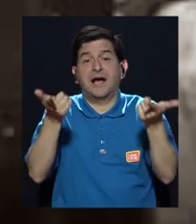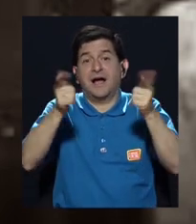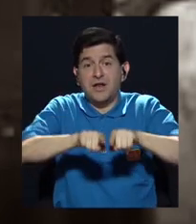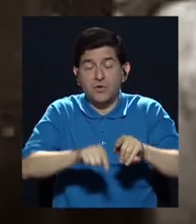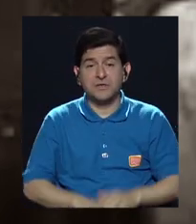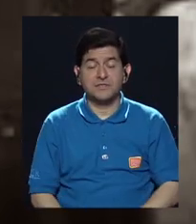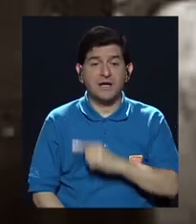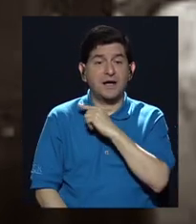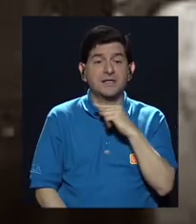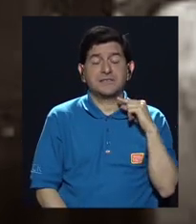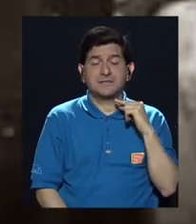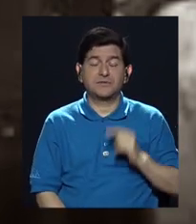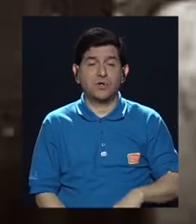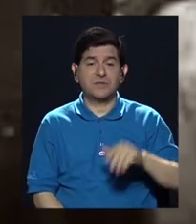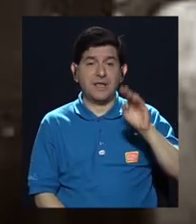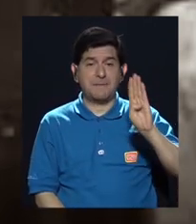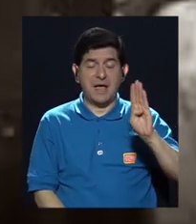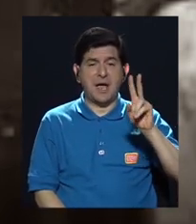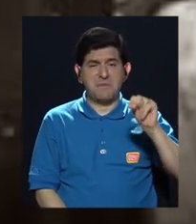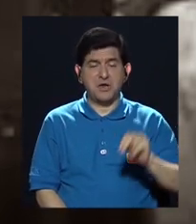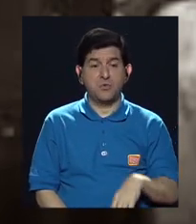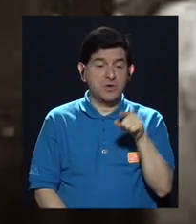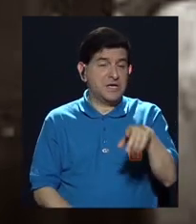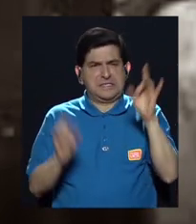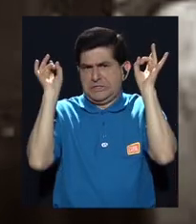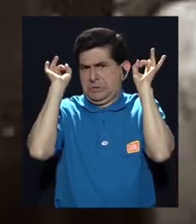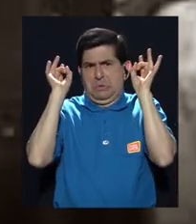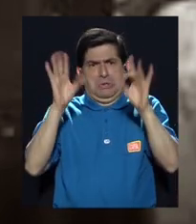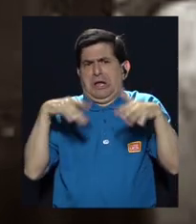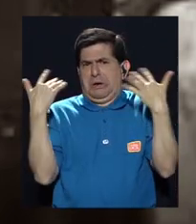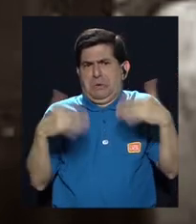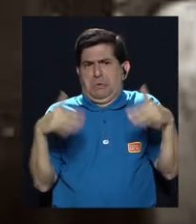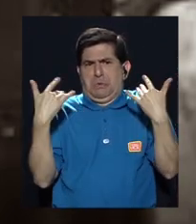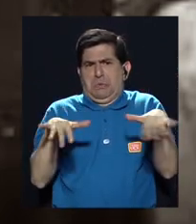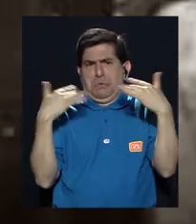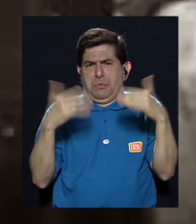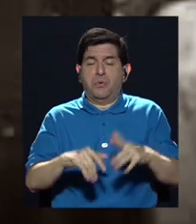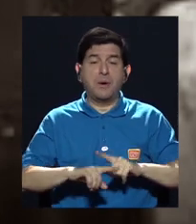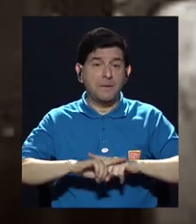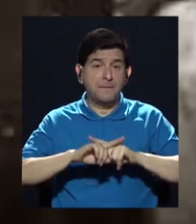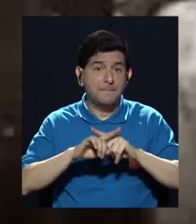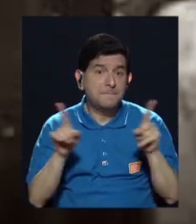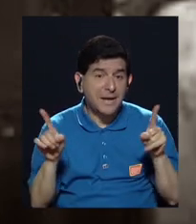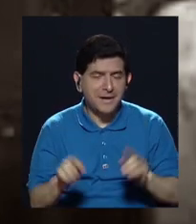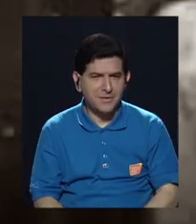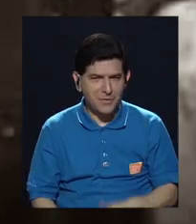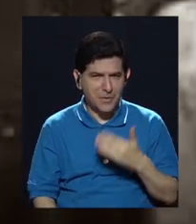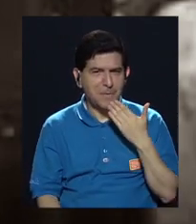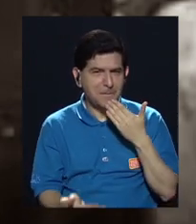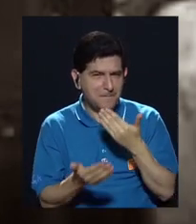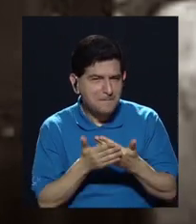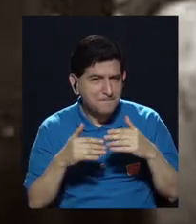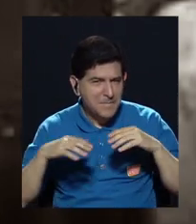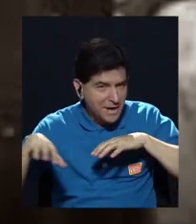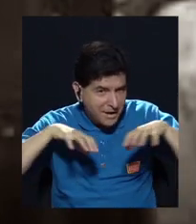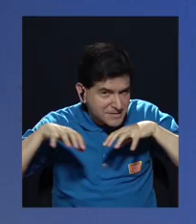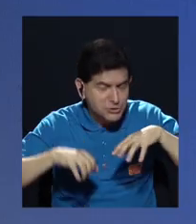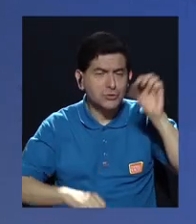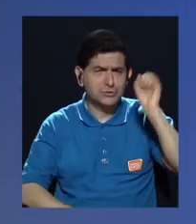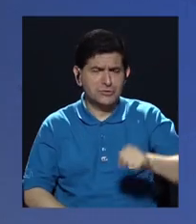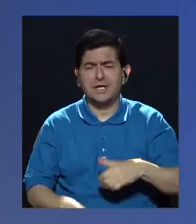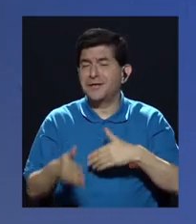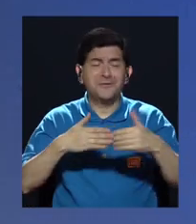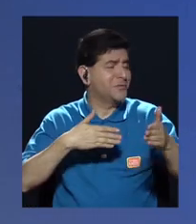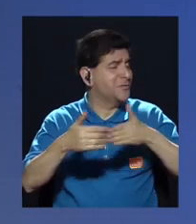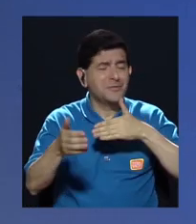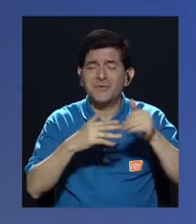pasaba al padre Benjamín Núñez, eso aquello iba a ser un escándalo mayor. Mientras que Bien jugado. Y